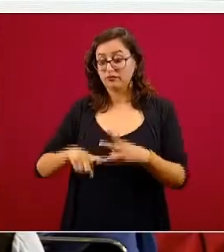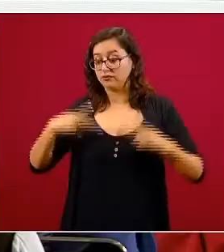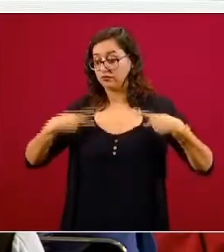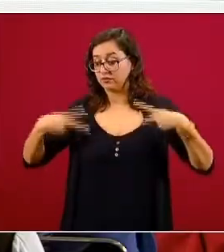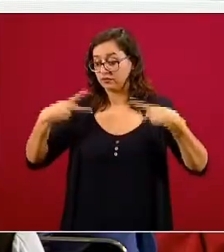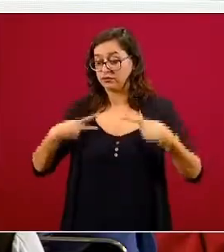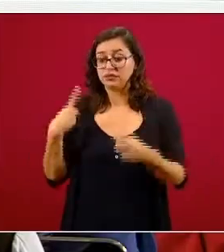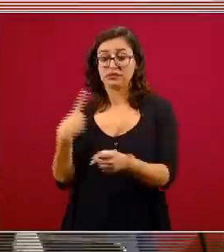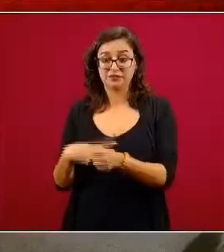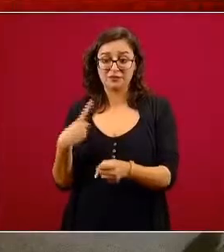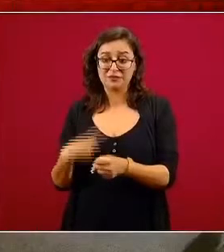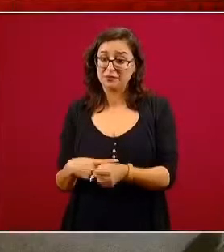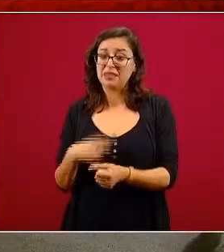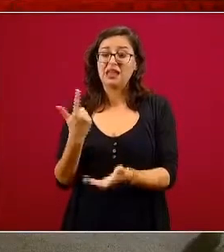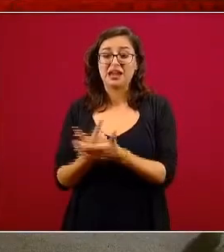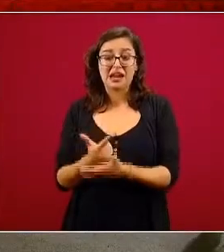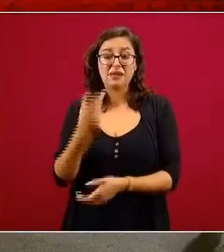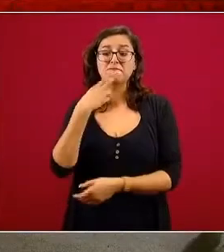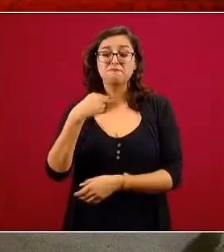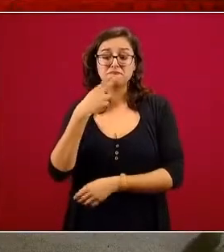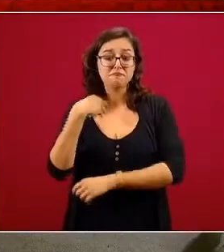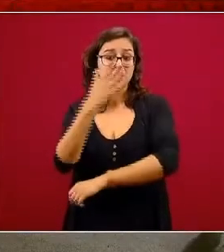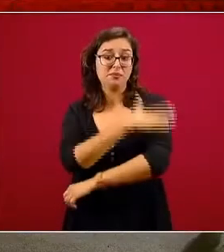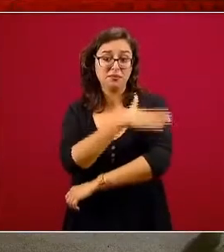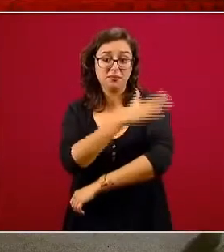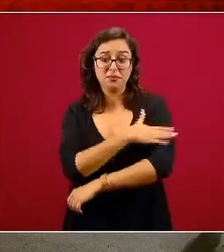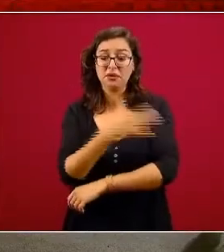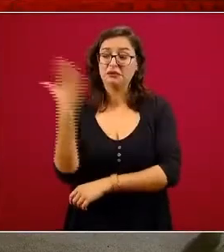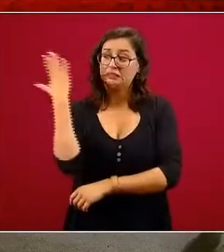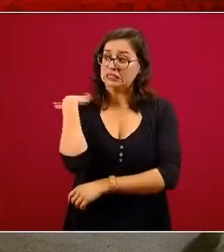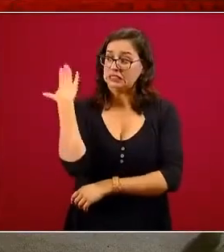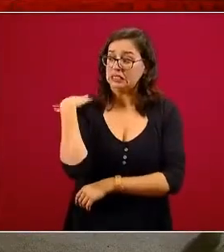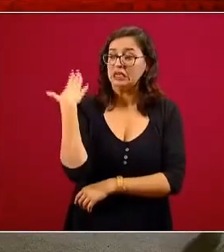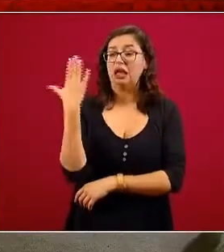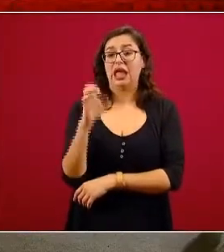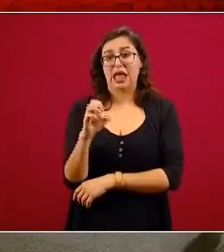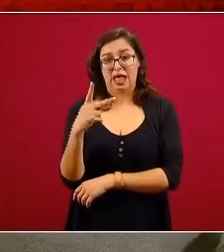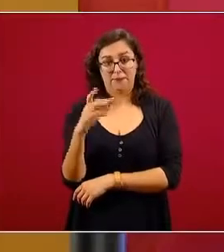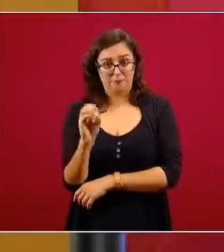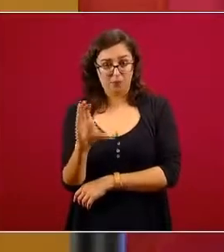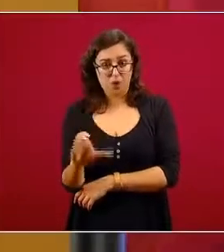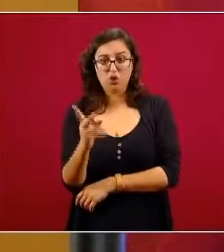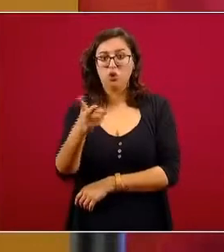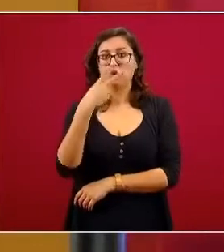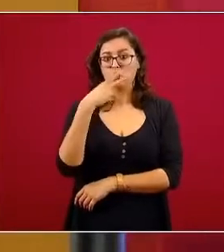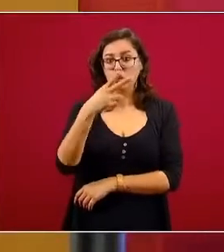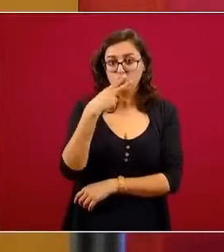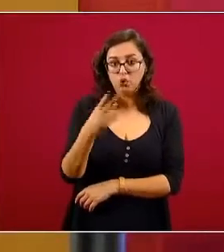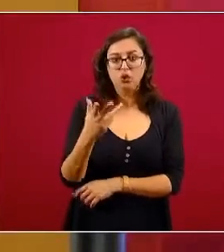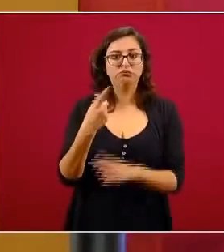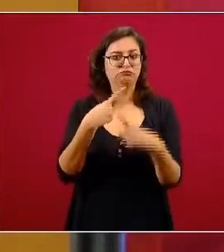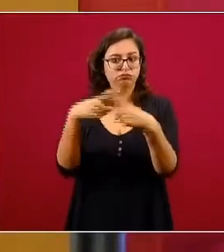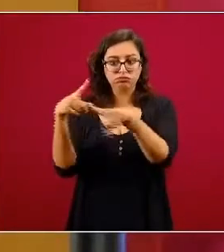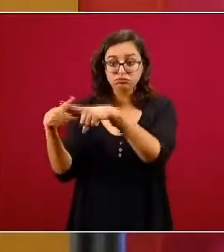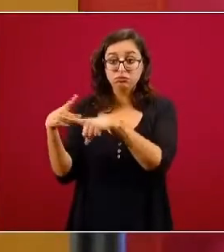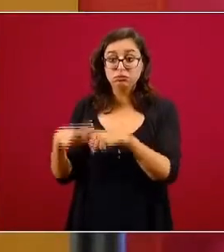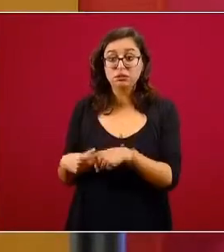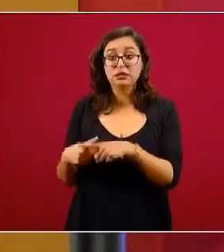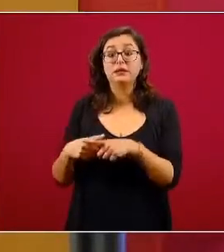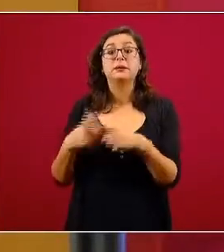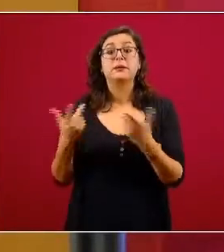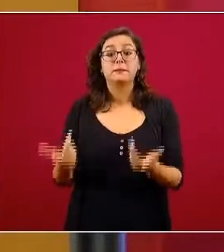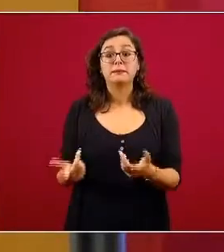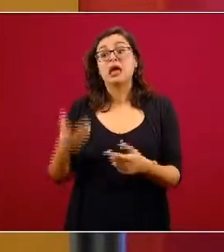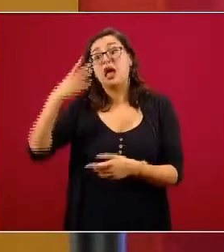con enfermedades crónicas, diabetes, hipertensión, enfermedad pulmonar crónica, tabaquismo, etcétera. Y en el caso